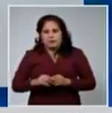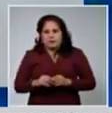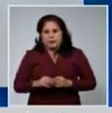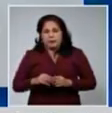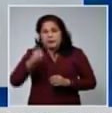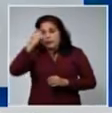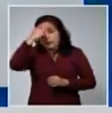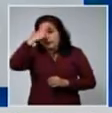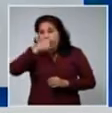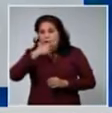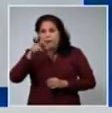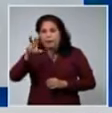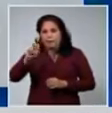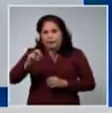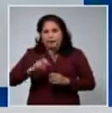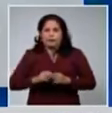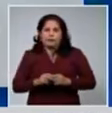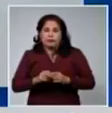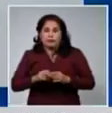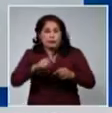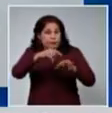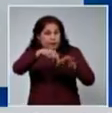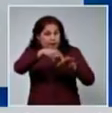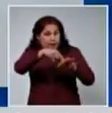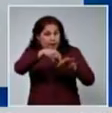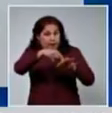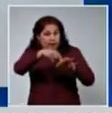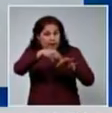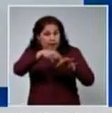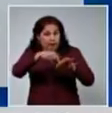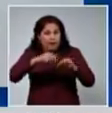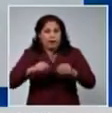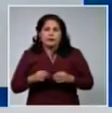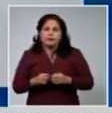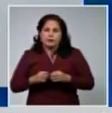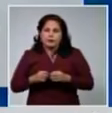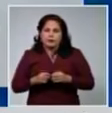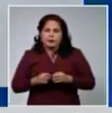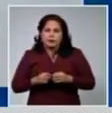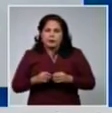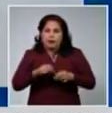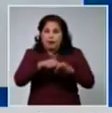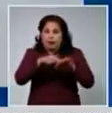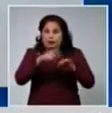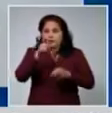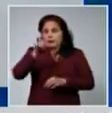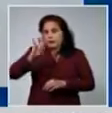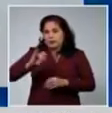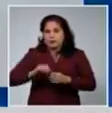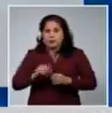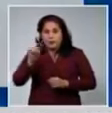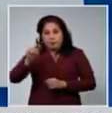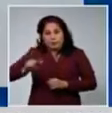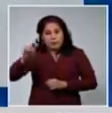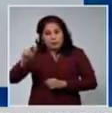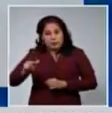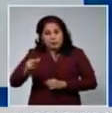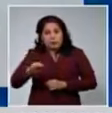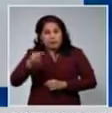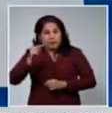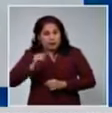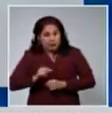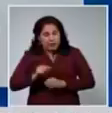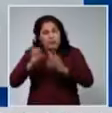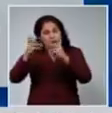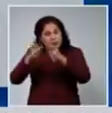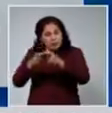frente el municipio especial y una vida algo diagnóstico 19 paciente en el güero uers infra la